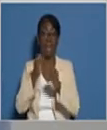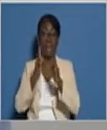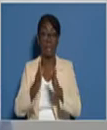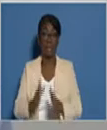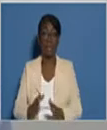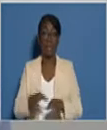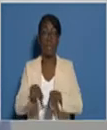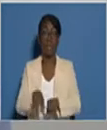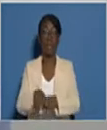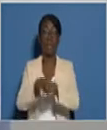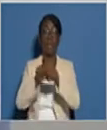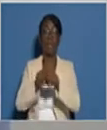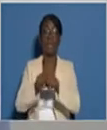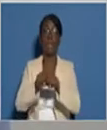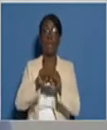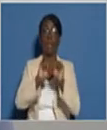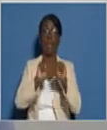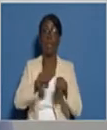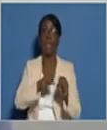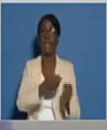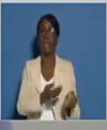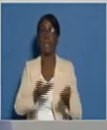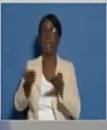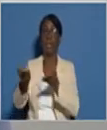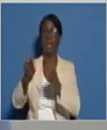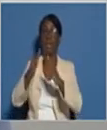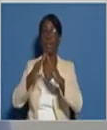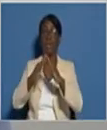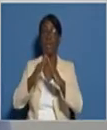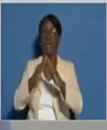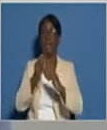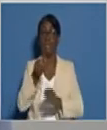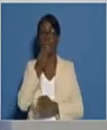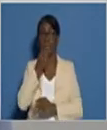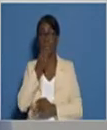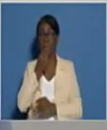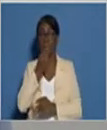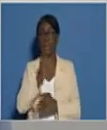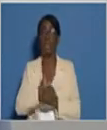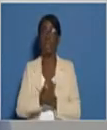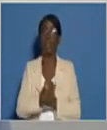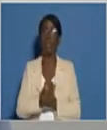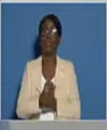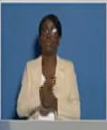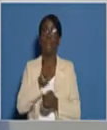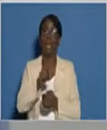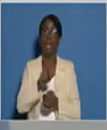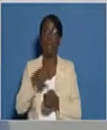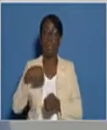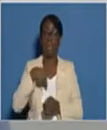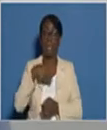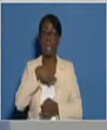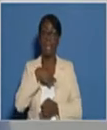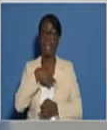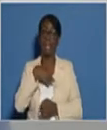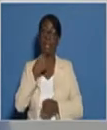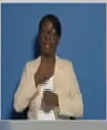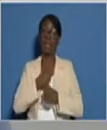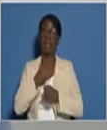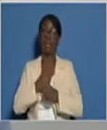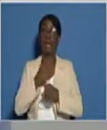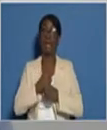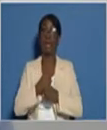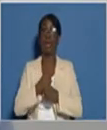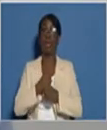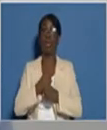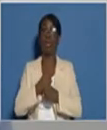junto con sus hogares, y llevar algo a su familia. Nosotros, desde el Ministerio de Trabajo, hemos establecido esta pausa laboral o hibernación